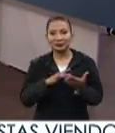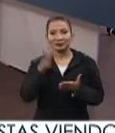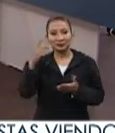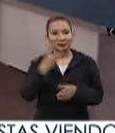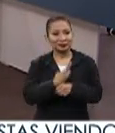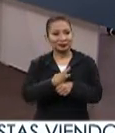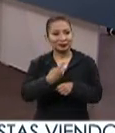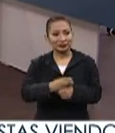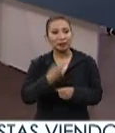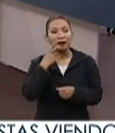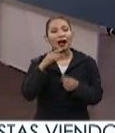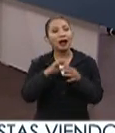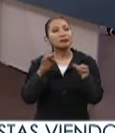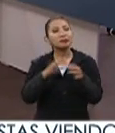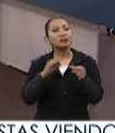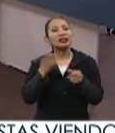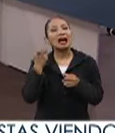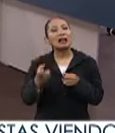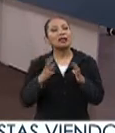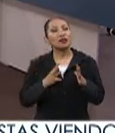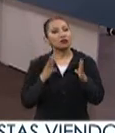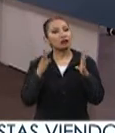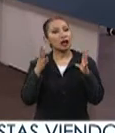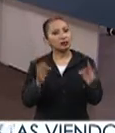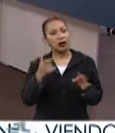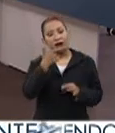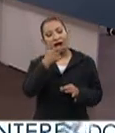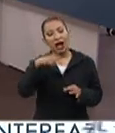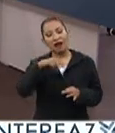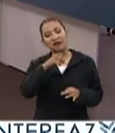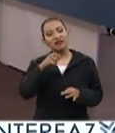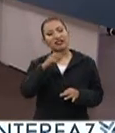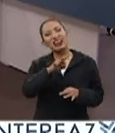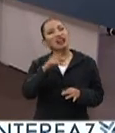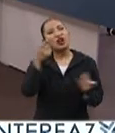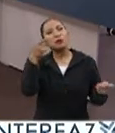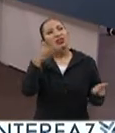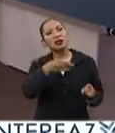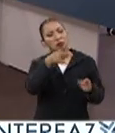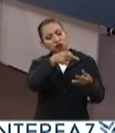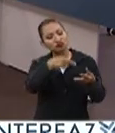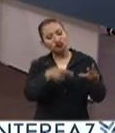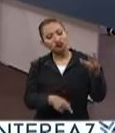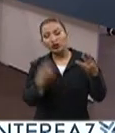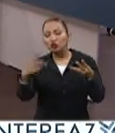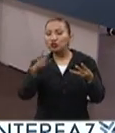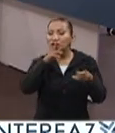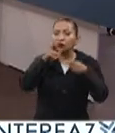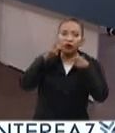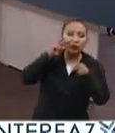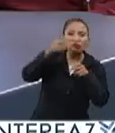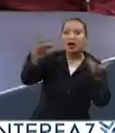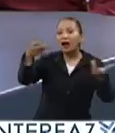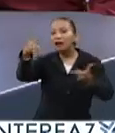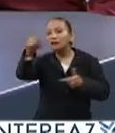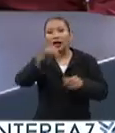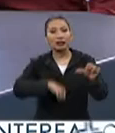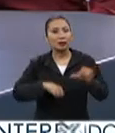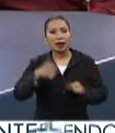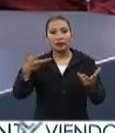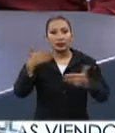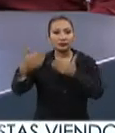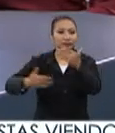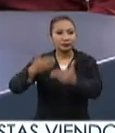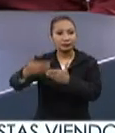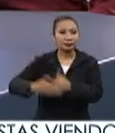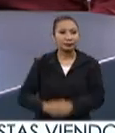esta invitación. Para platicar sobre esta Fundación Ganfer, cuáles son sus objetivos, cuáles son sus resultados, en fin, muchas actividades que han venido